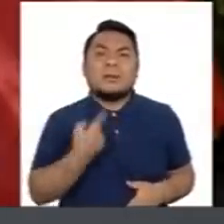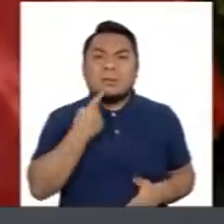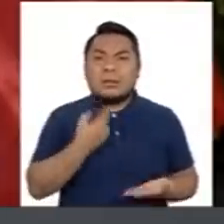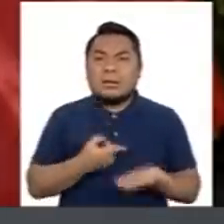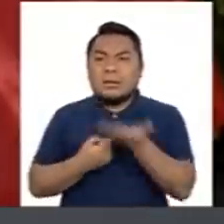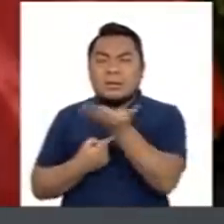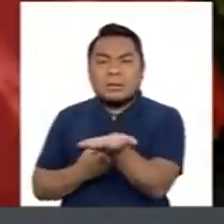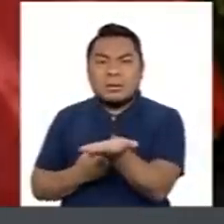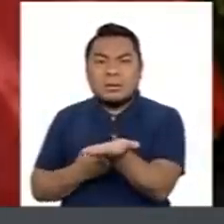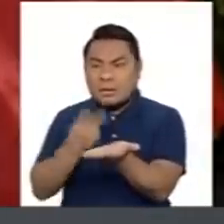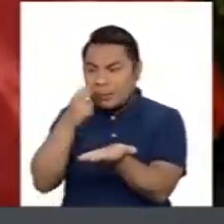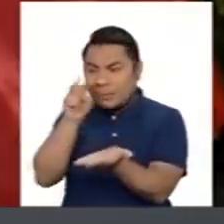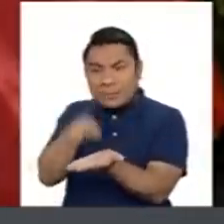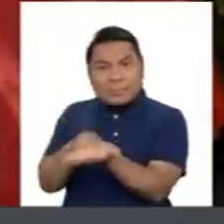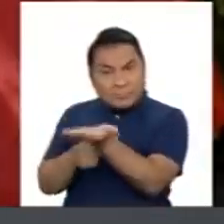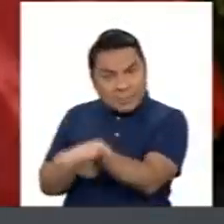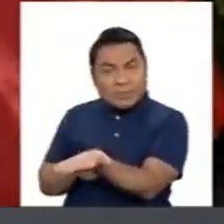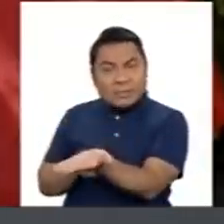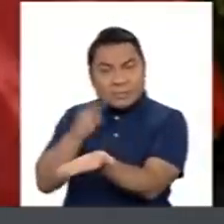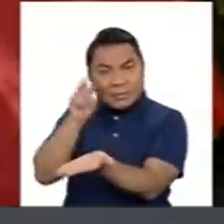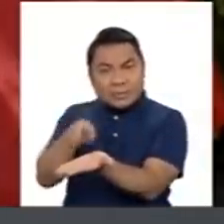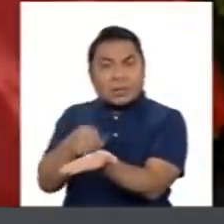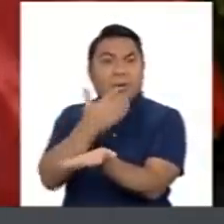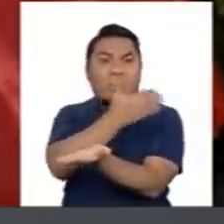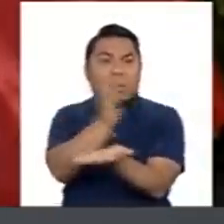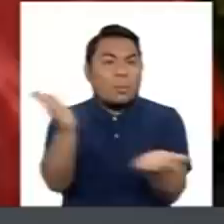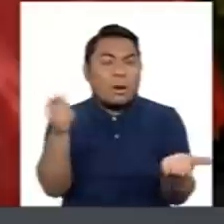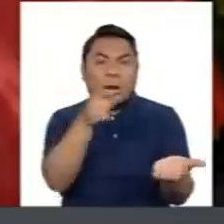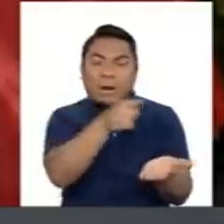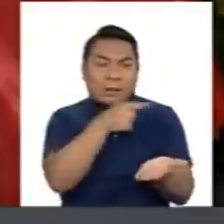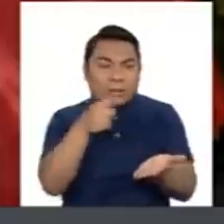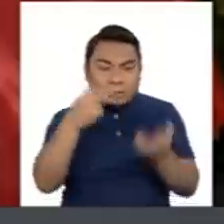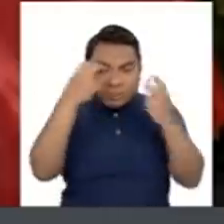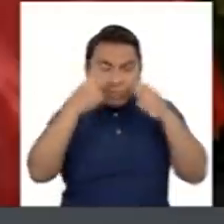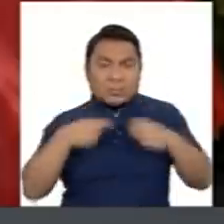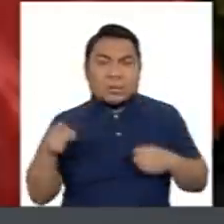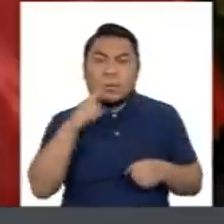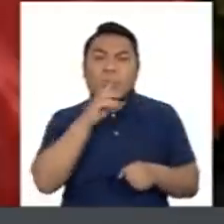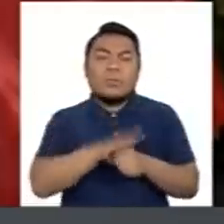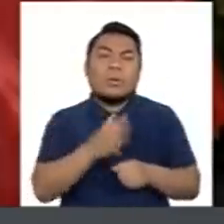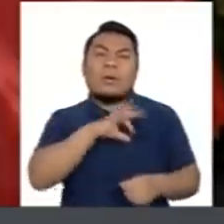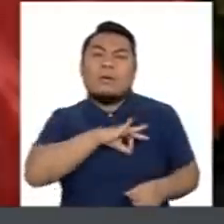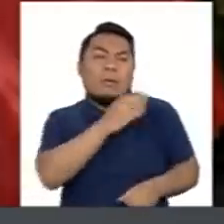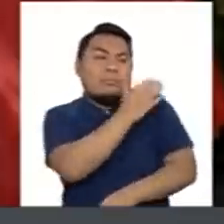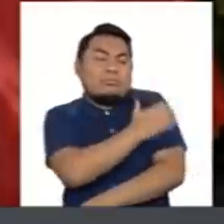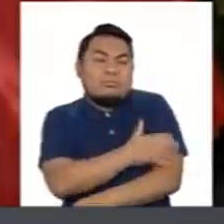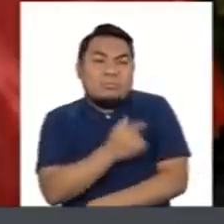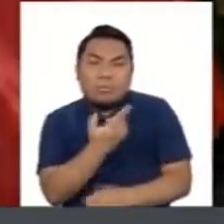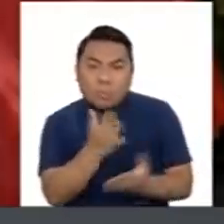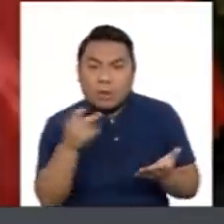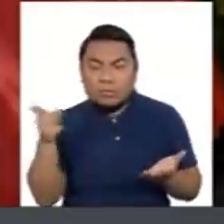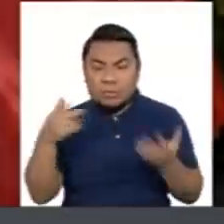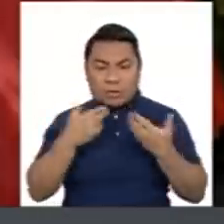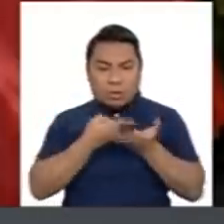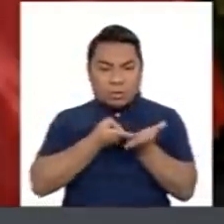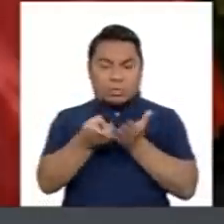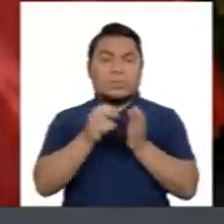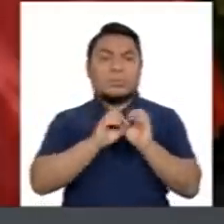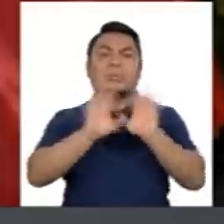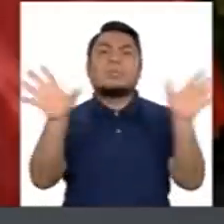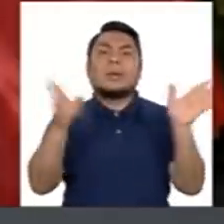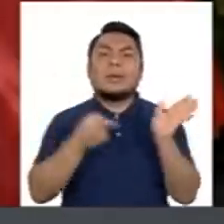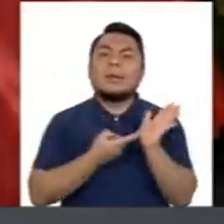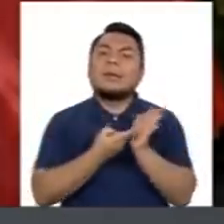portal, vean. Si es que cualquiera de nuestras decisiones compromete algún interés particular, eso es lo que tiene que